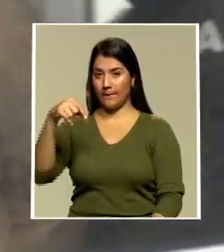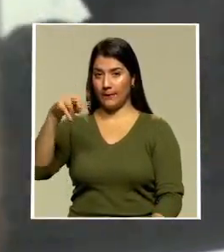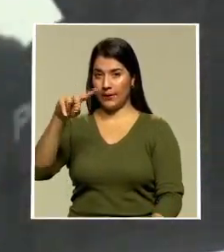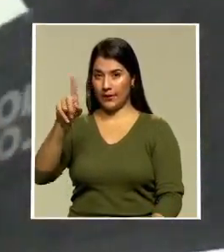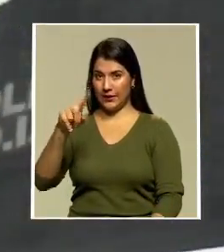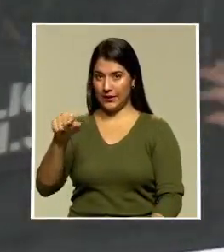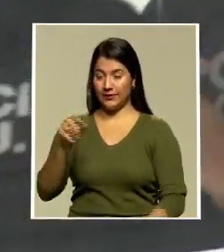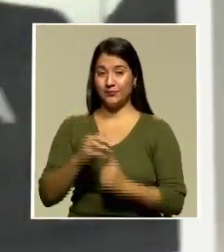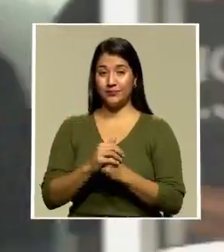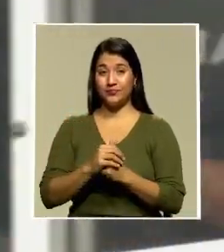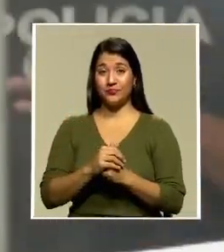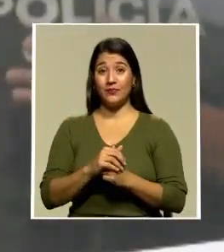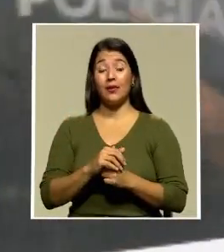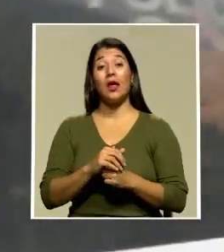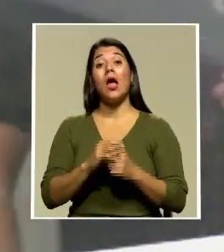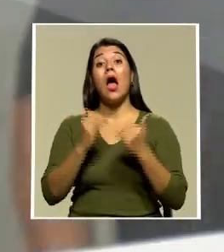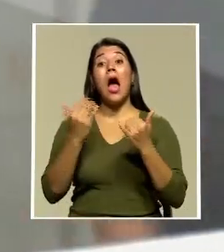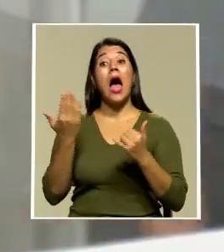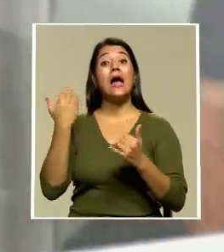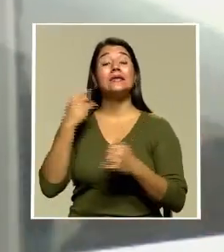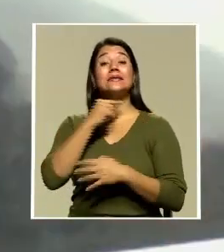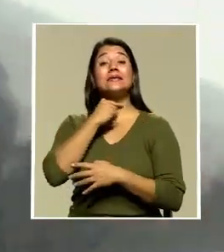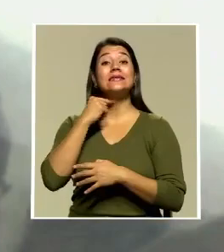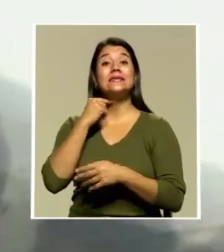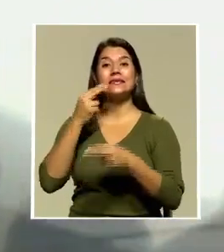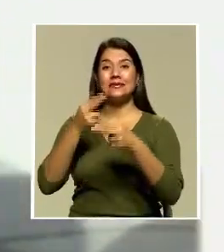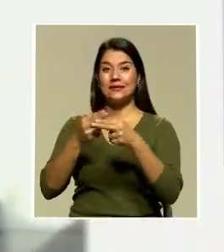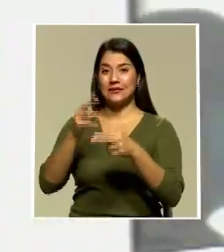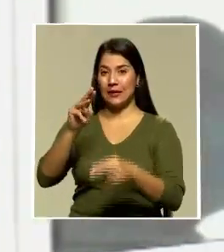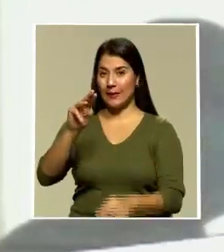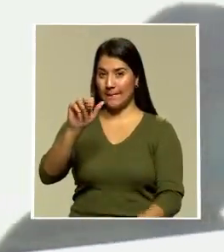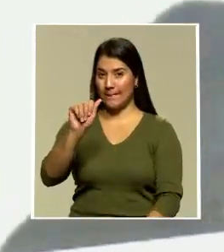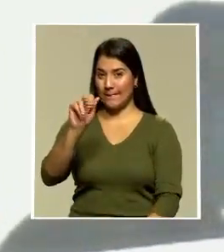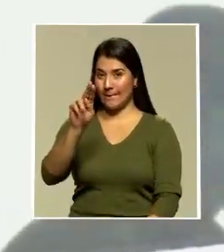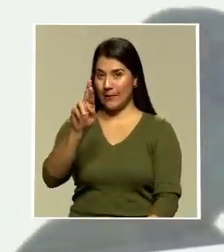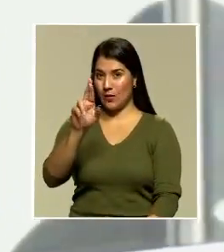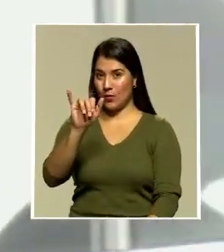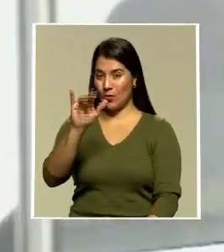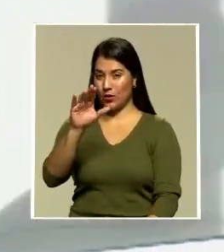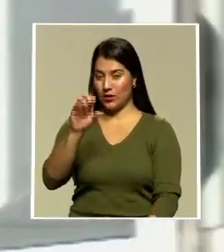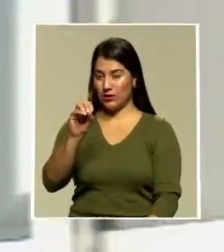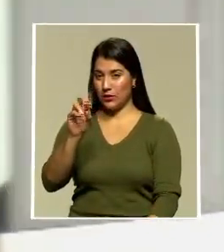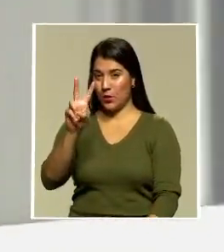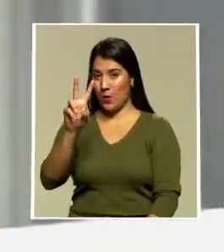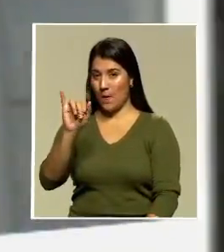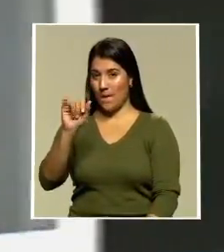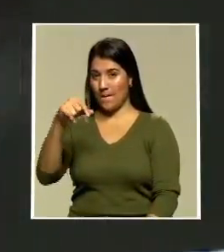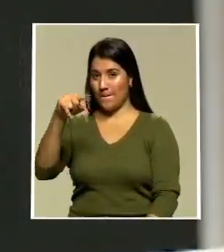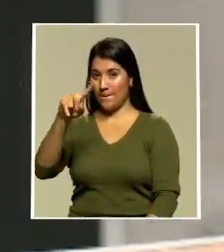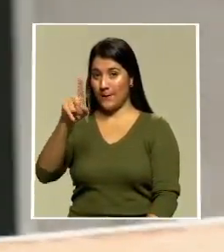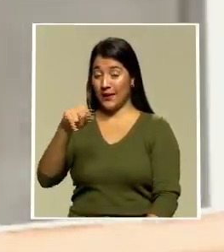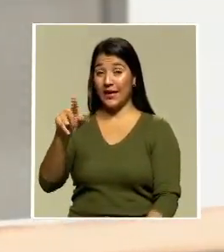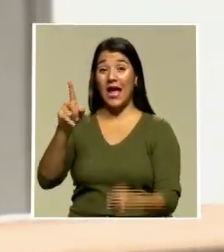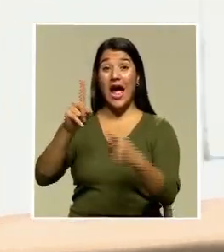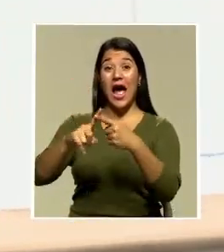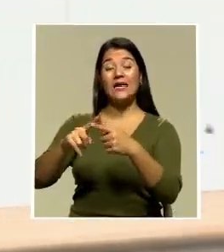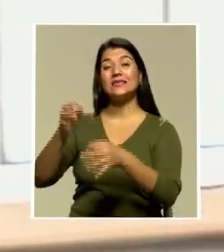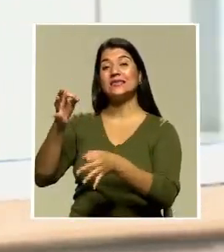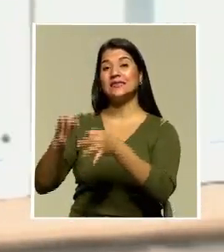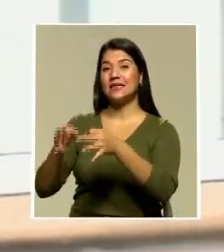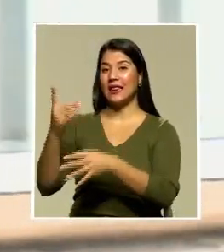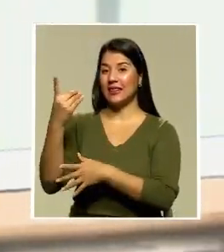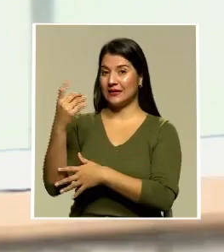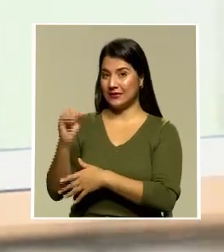De esta manera fue como llevaron al ex sacerdote Mauricio Víquez hasta el juzgado penal de desamparados. A las 10 de la